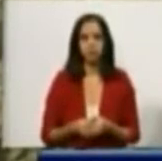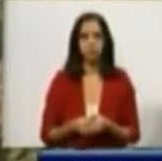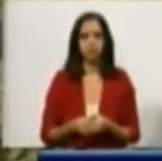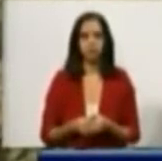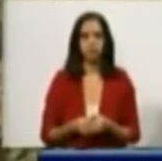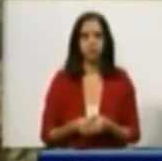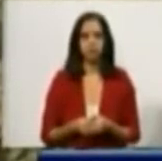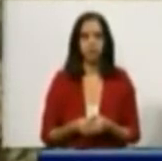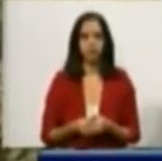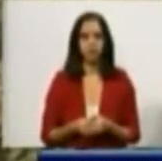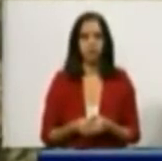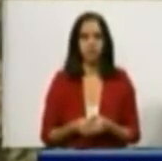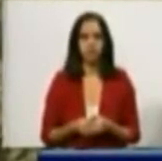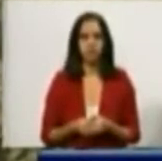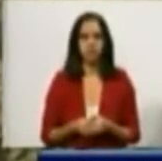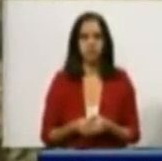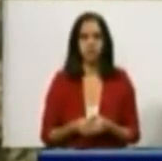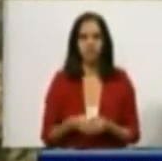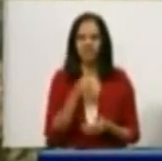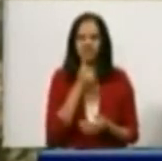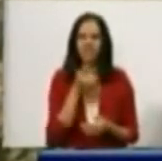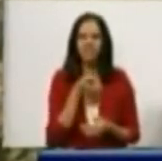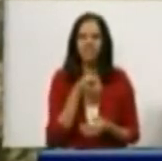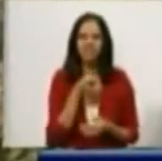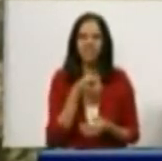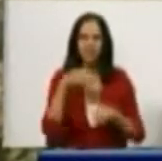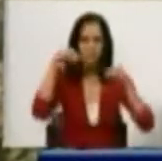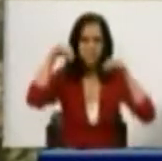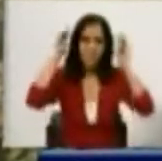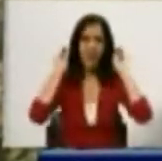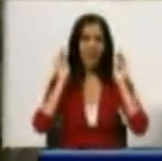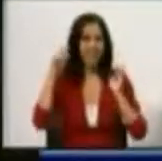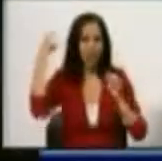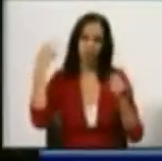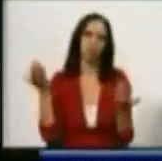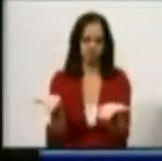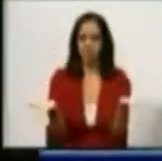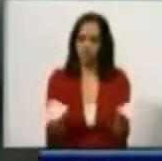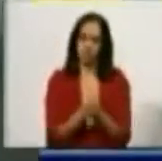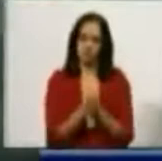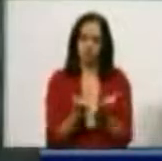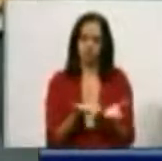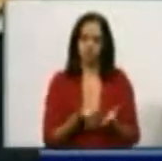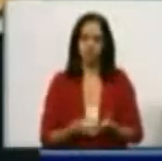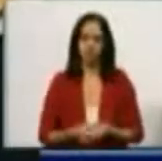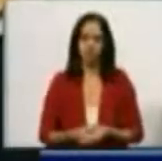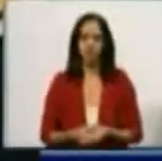y María qué quién es esa María loca Mándalo vale por favor